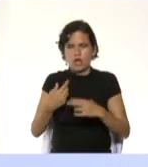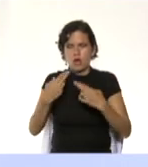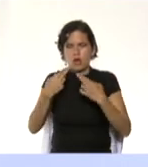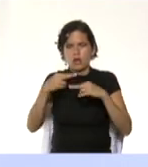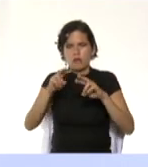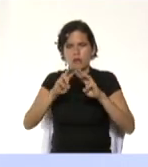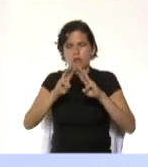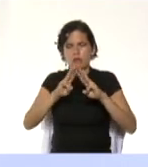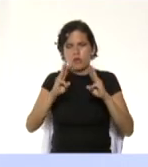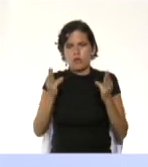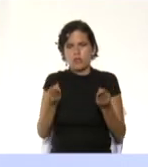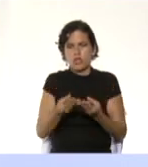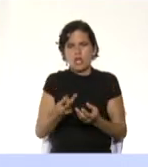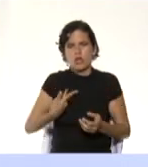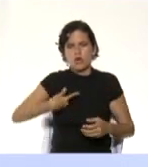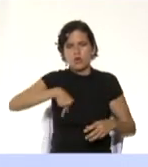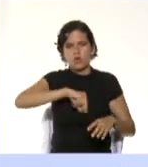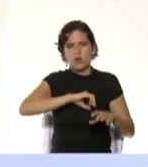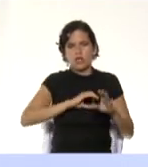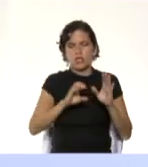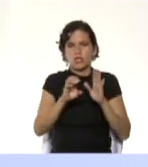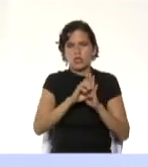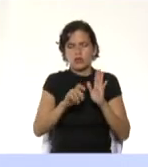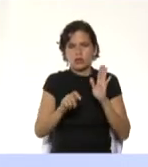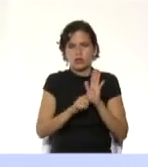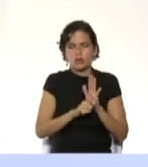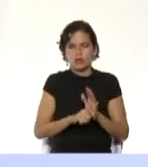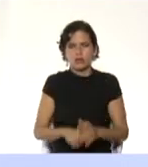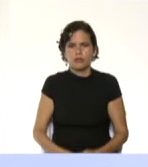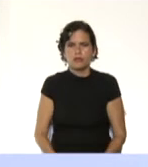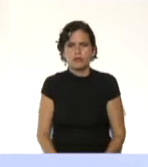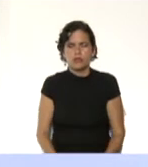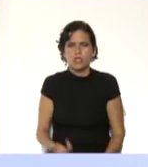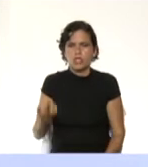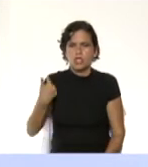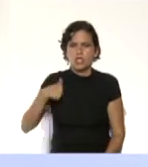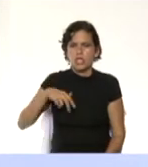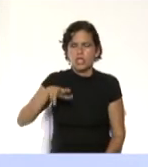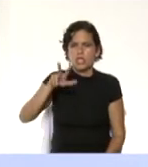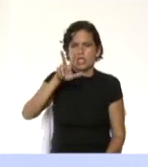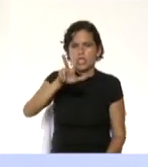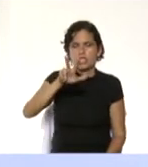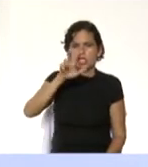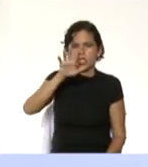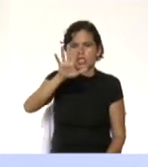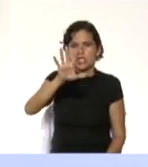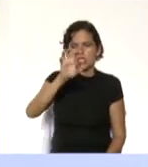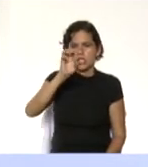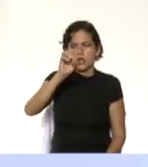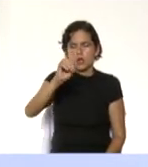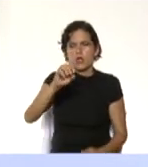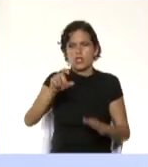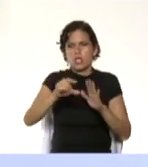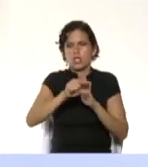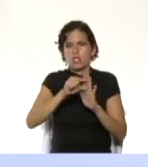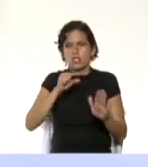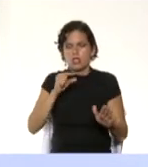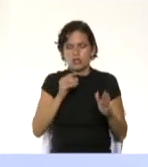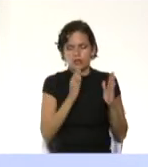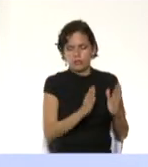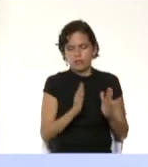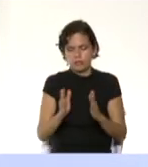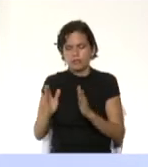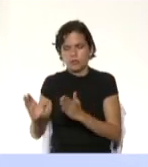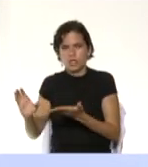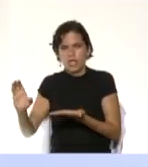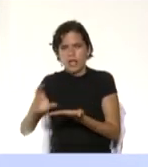mundial. ¿Qué sucede? Nuestra Constitución tiene 350 artículos, dividida